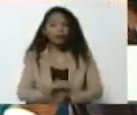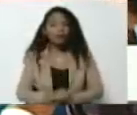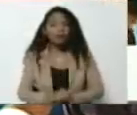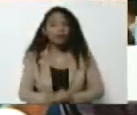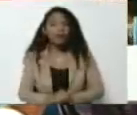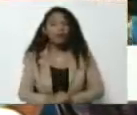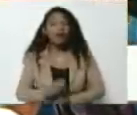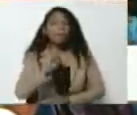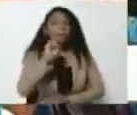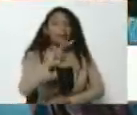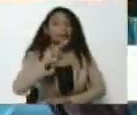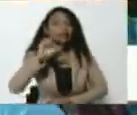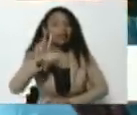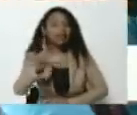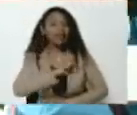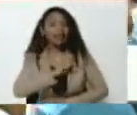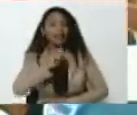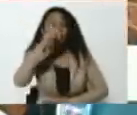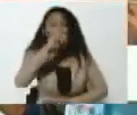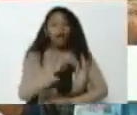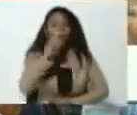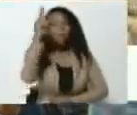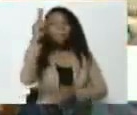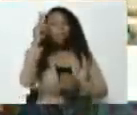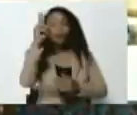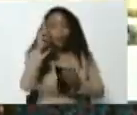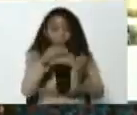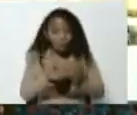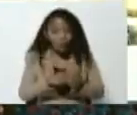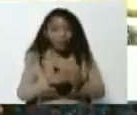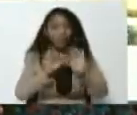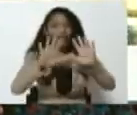el 23 de enero del año